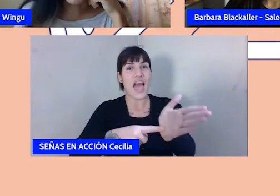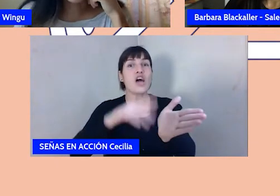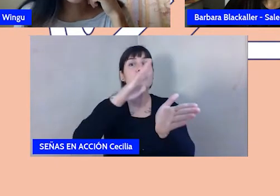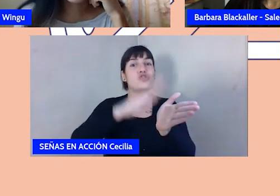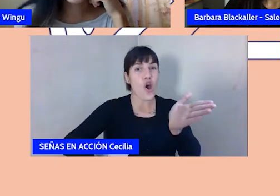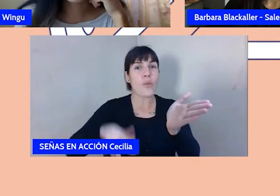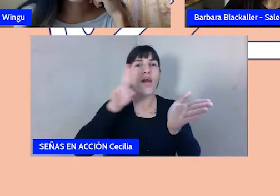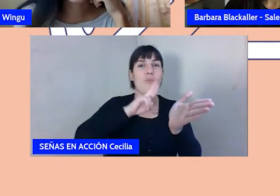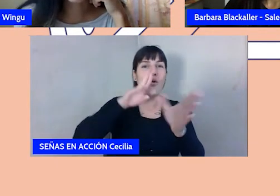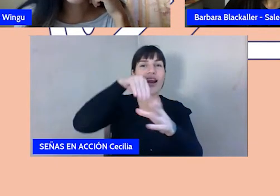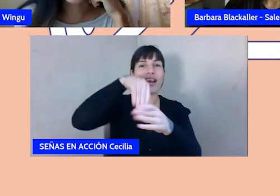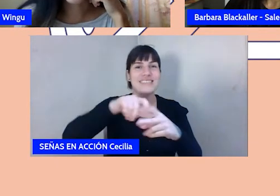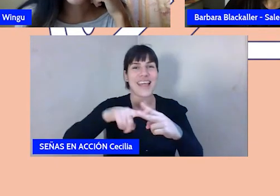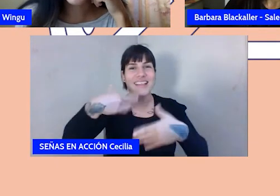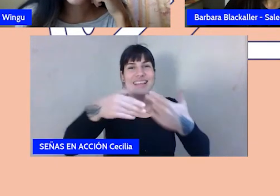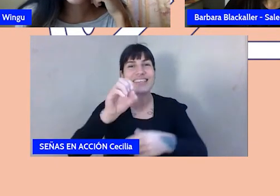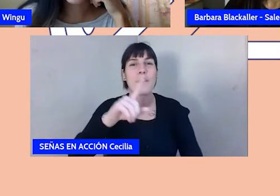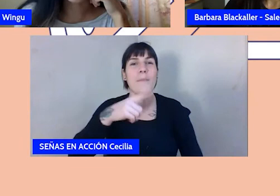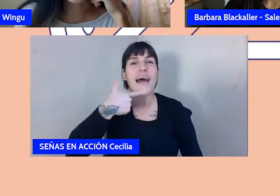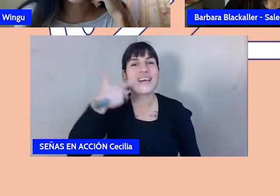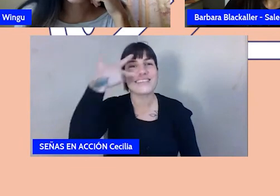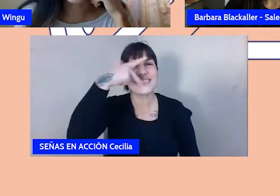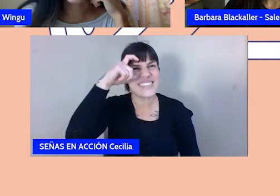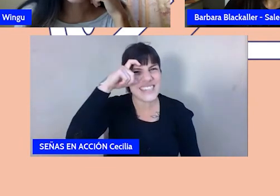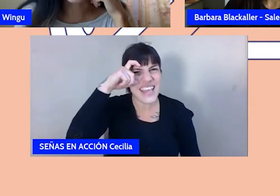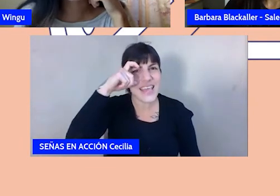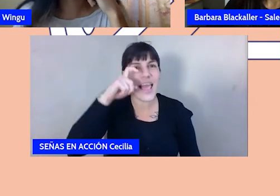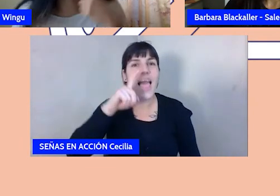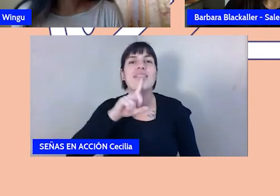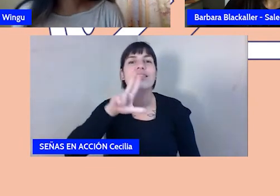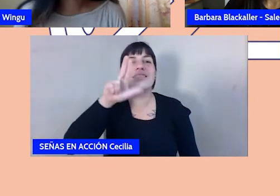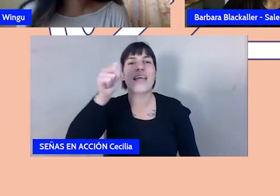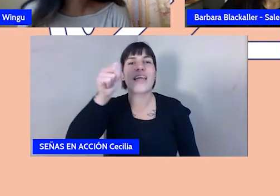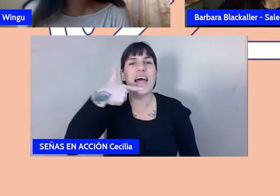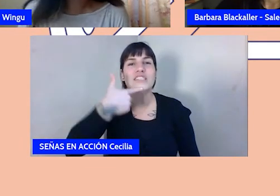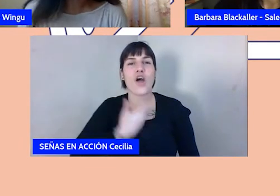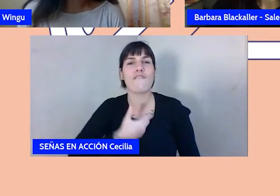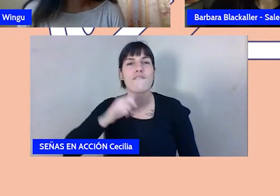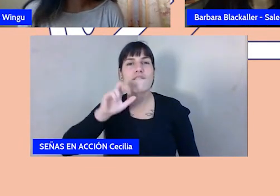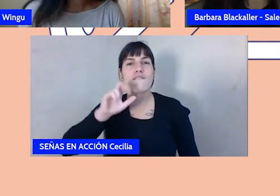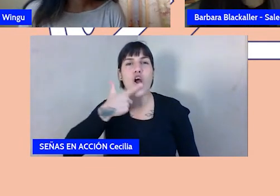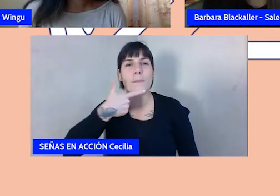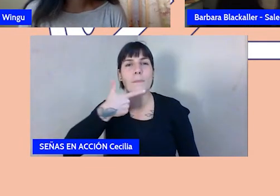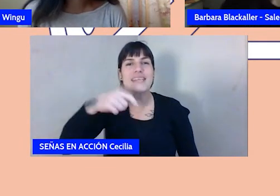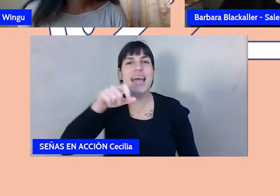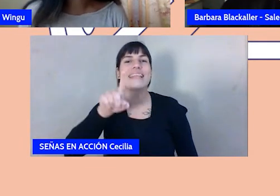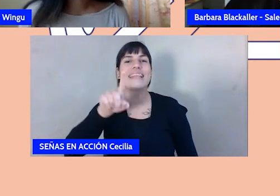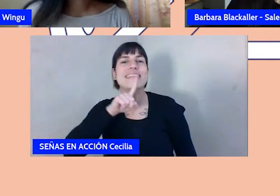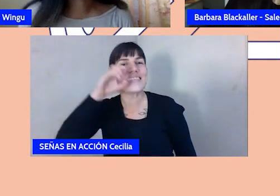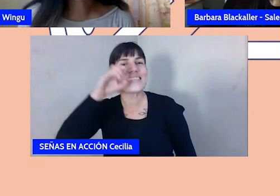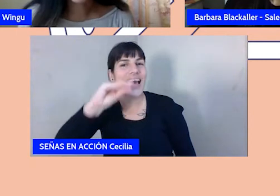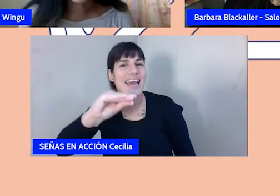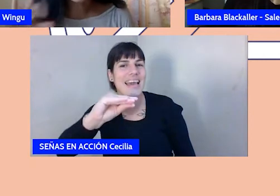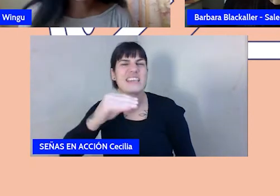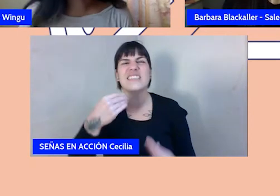She Transforms Tech, si no me equivoco. Y bueno, quizás que nos compartas algunos de estos hallazgos y también